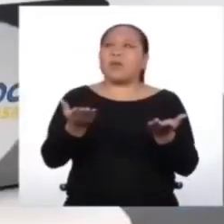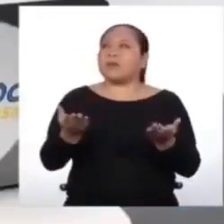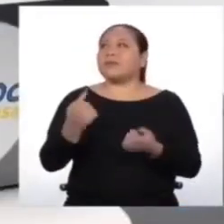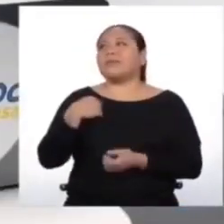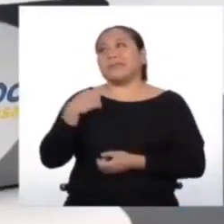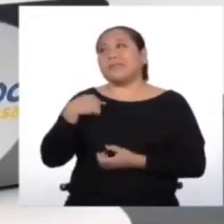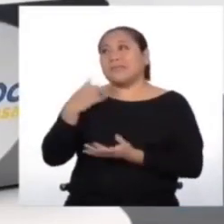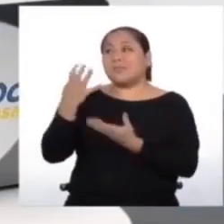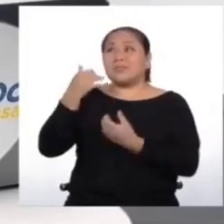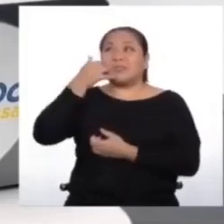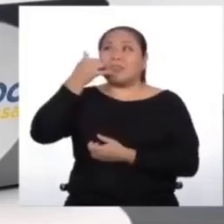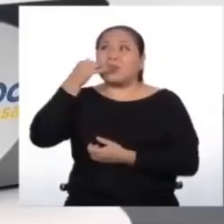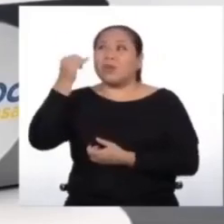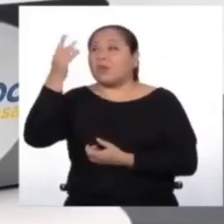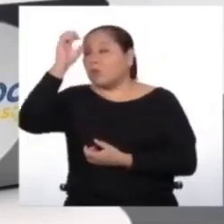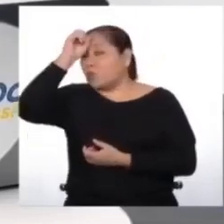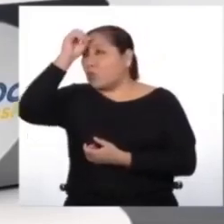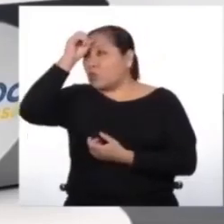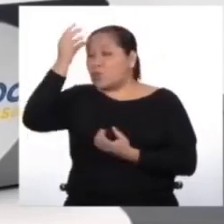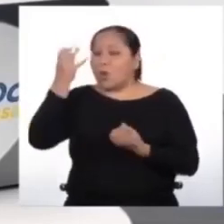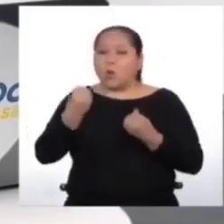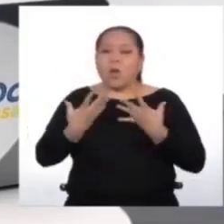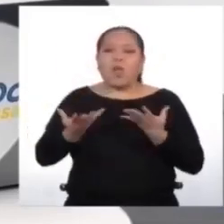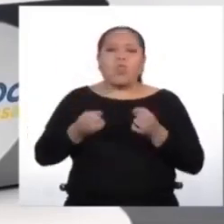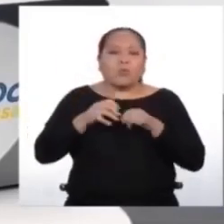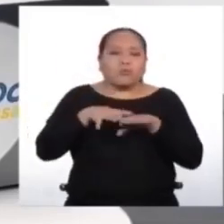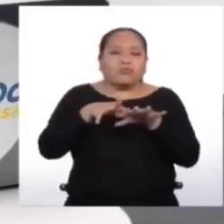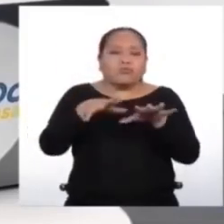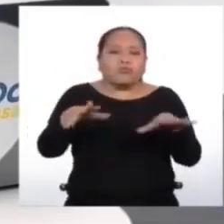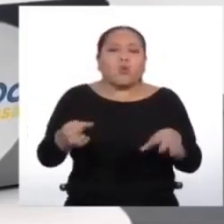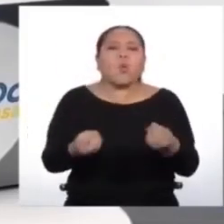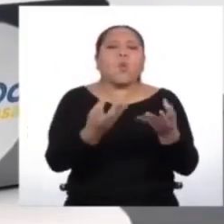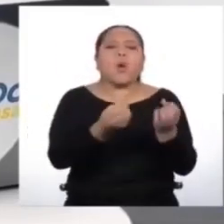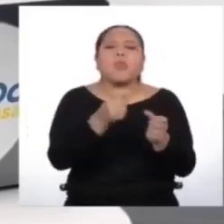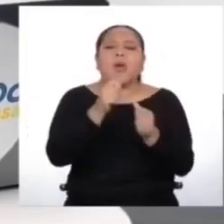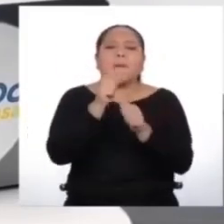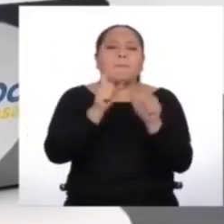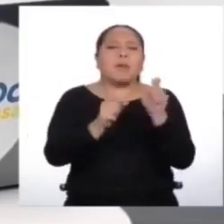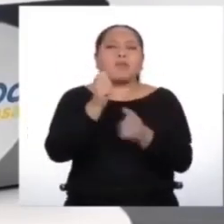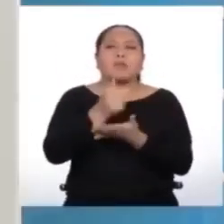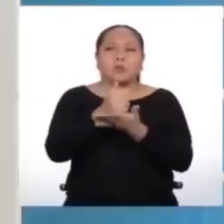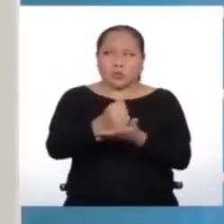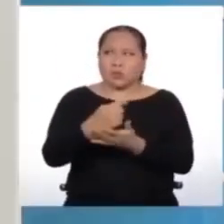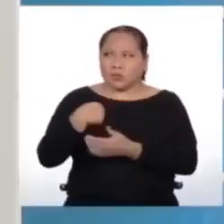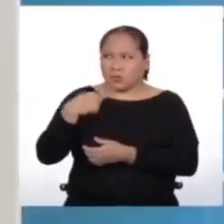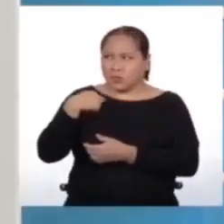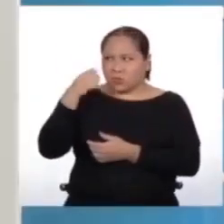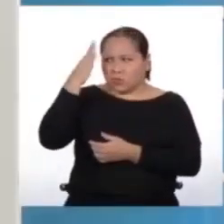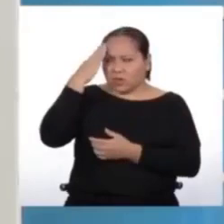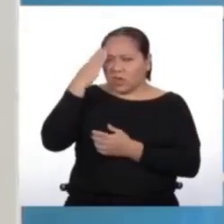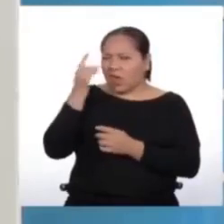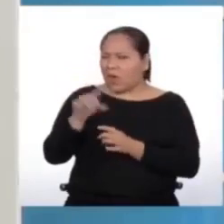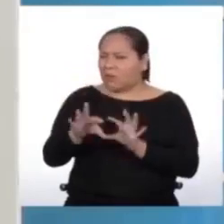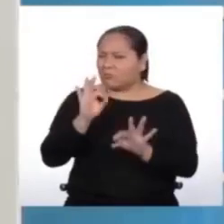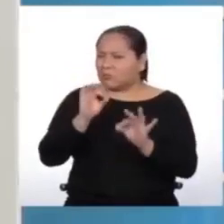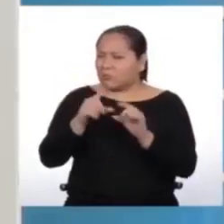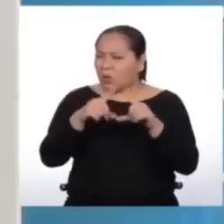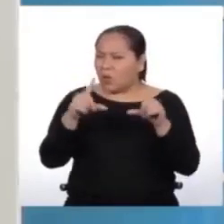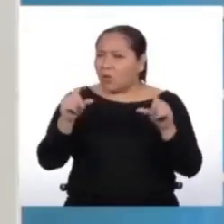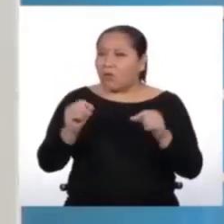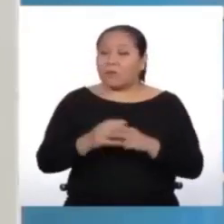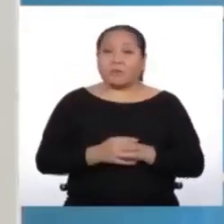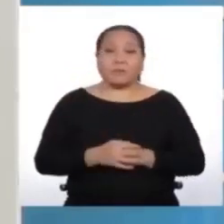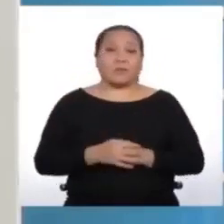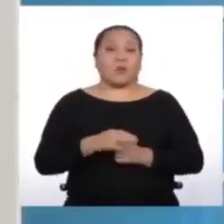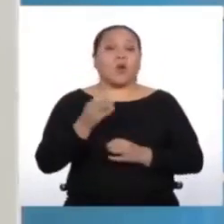la llamé, profe, porque no sé exactamente cuál es el impacto que voy a tener y me acuerdo que hay unas fórmulas para hallarlo. Manos a la obra entonces. Primero, me